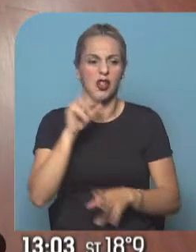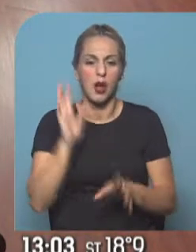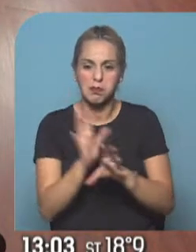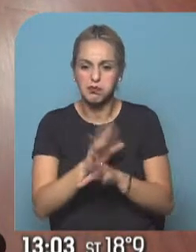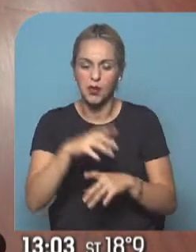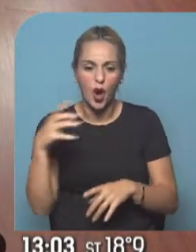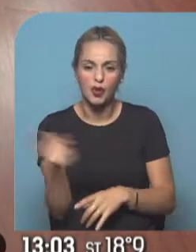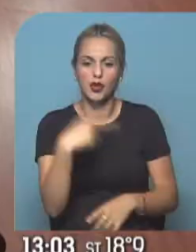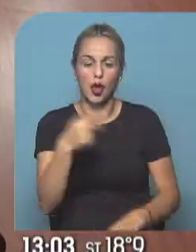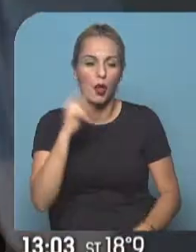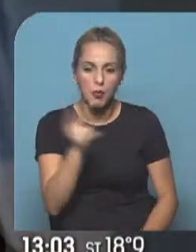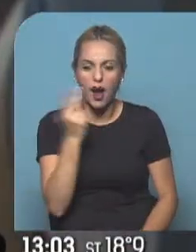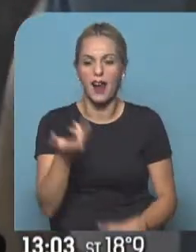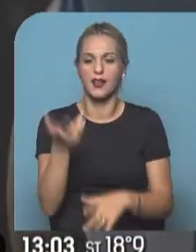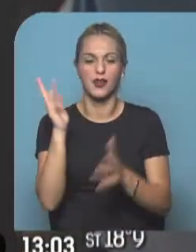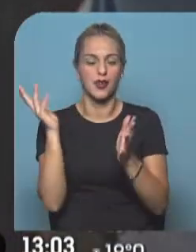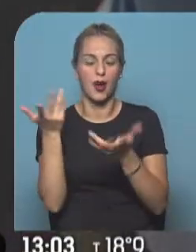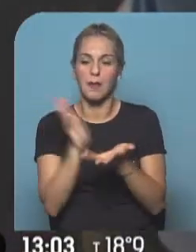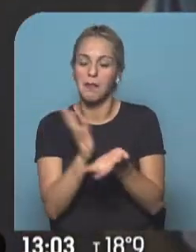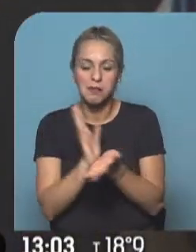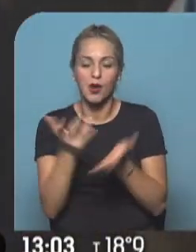unos pataduras, era todo eso. ¿Es la misma?